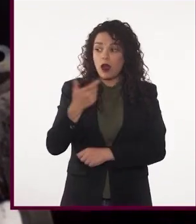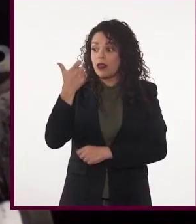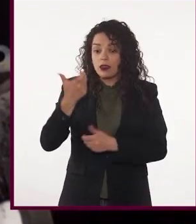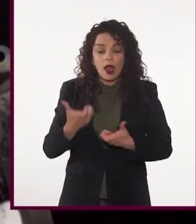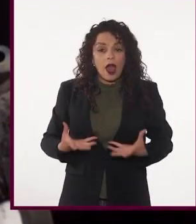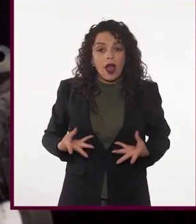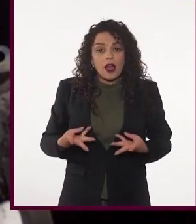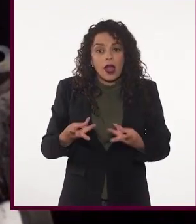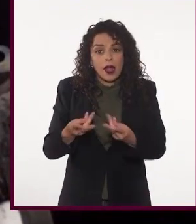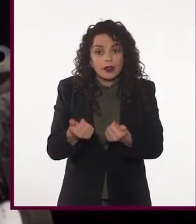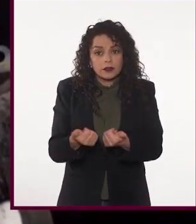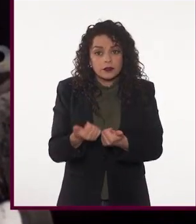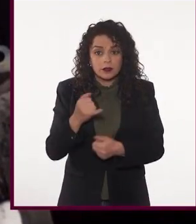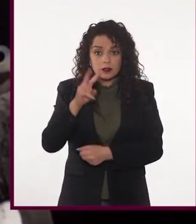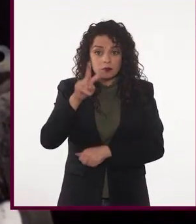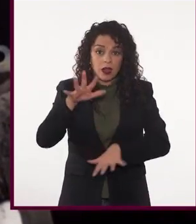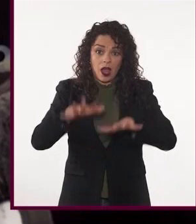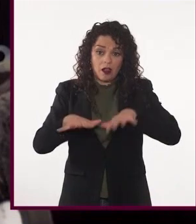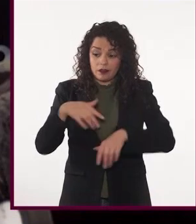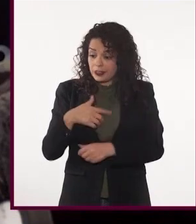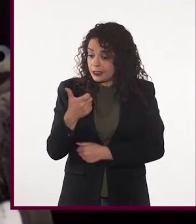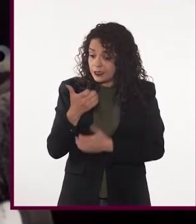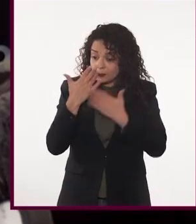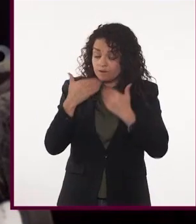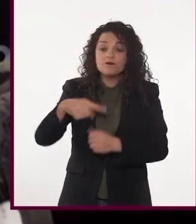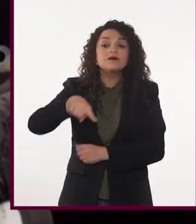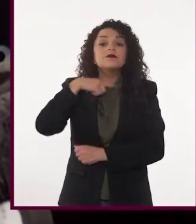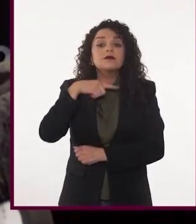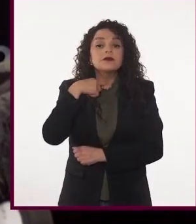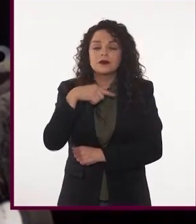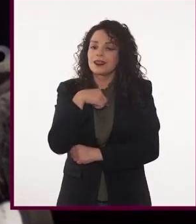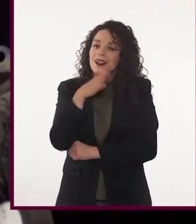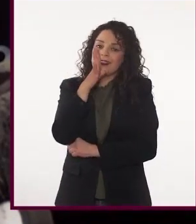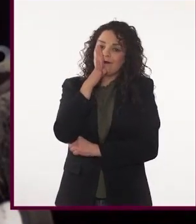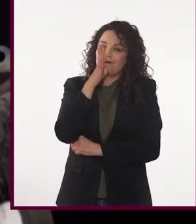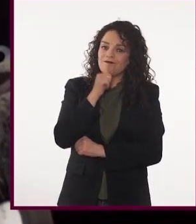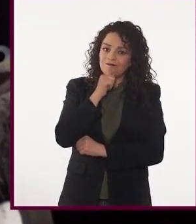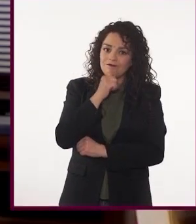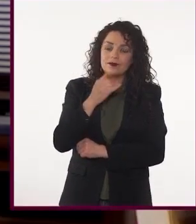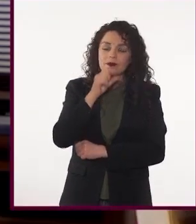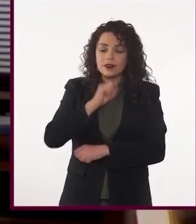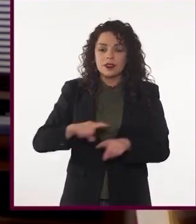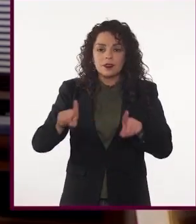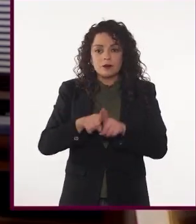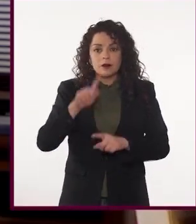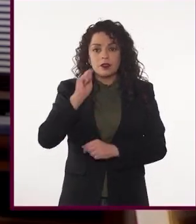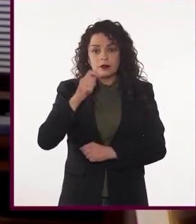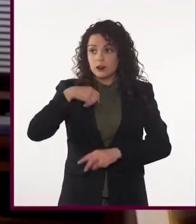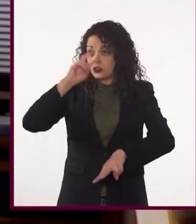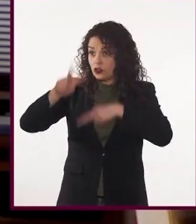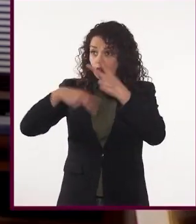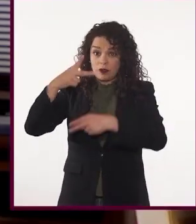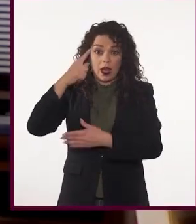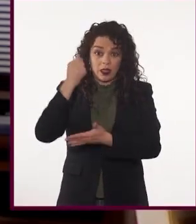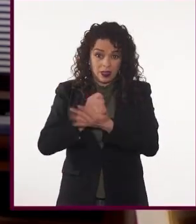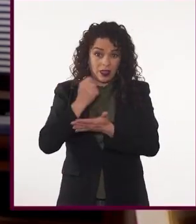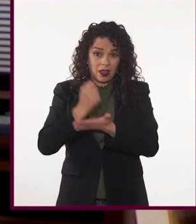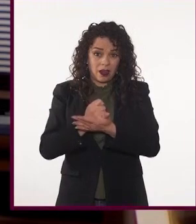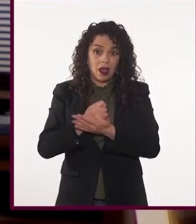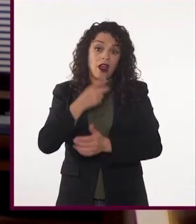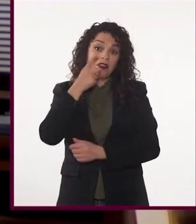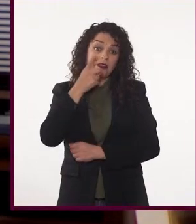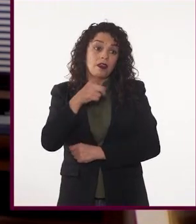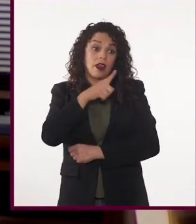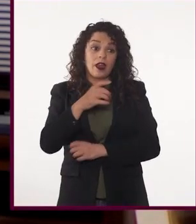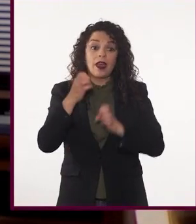porque cuesta dinero y nuestras condiciones económicas muchas veces no lo permiten. También porque existe la idea de que